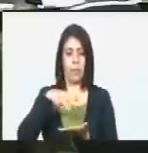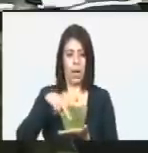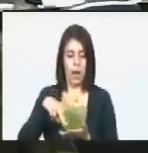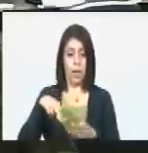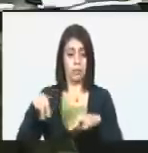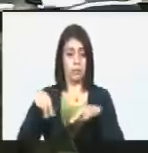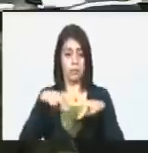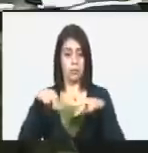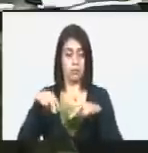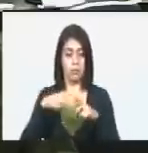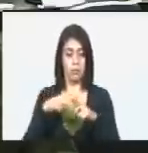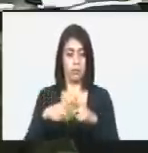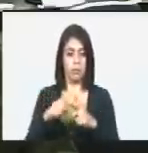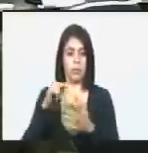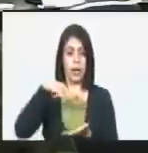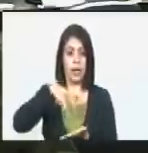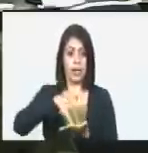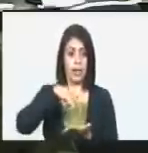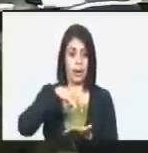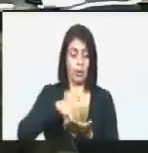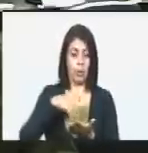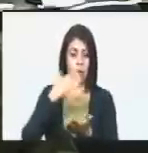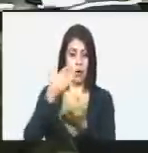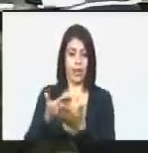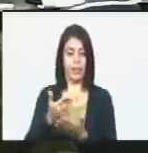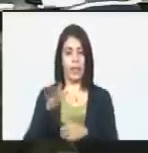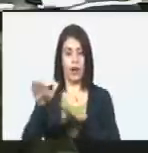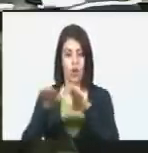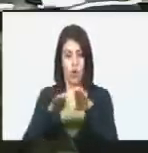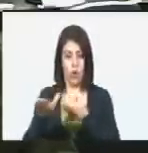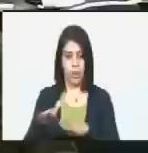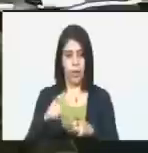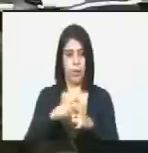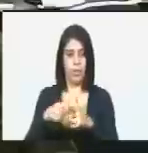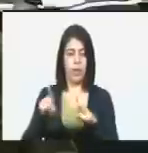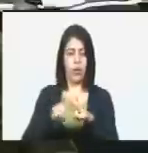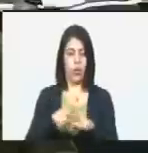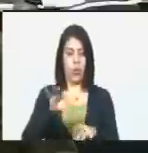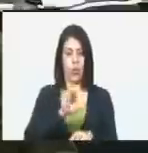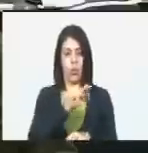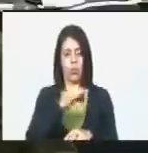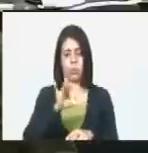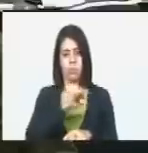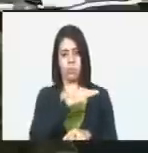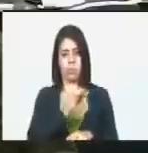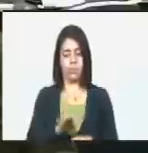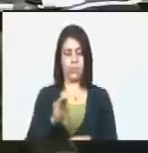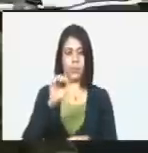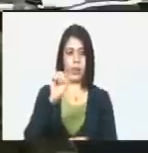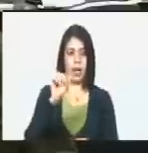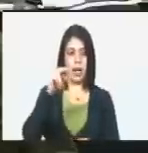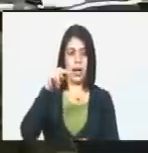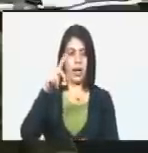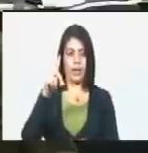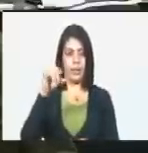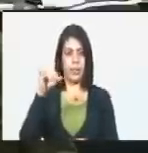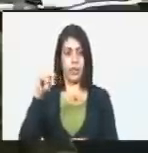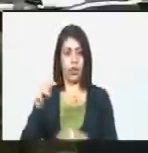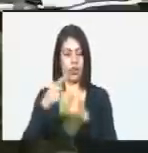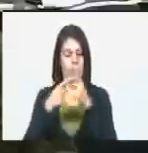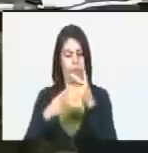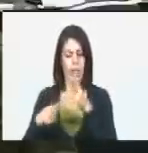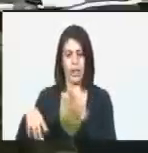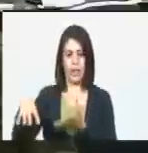campo de Carabobo hasta Tinaquillo, que es con un violín. Está un joropo andino, o sea, hay toda una variante. Yo